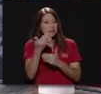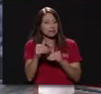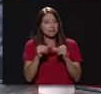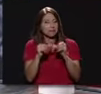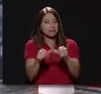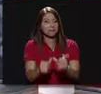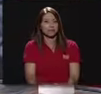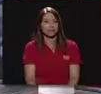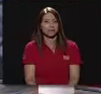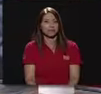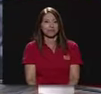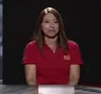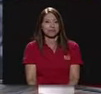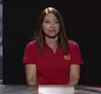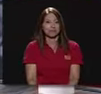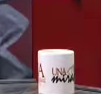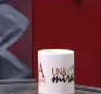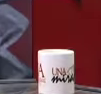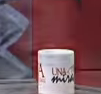Quédese con una mirada que ya volvemos.